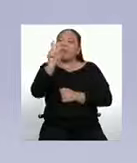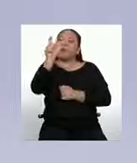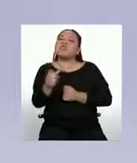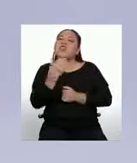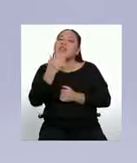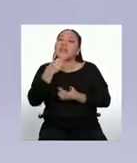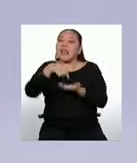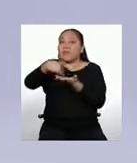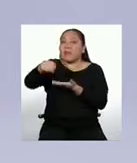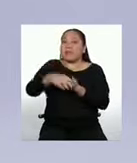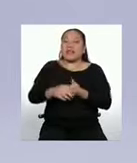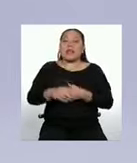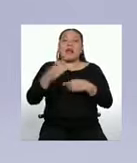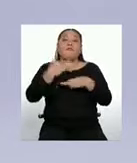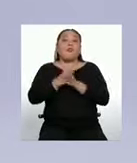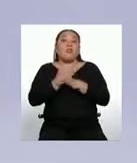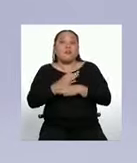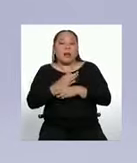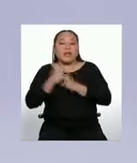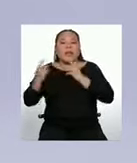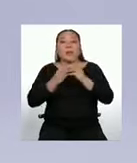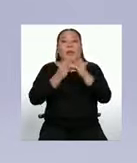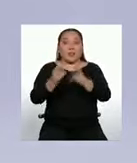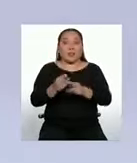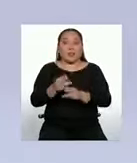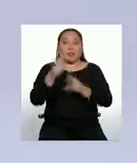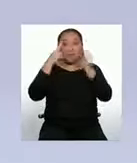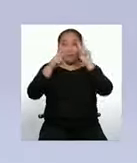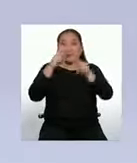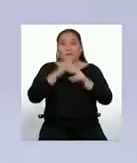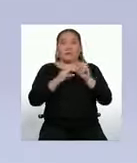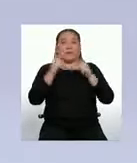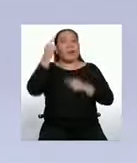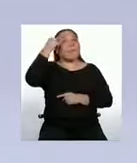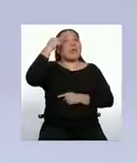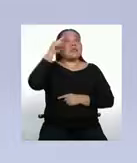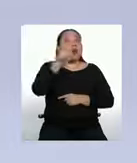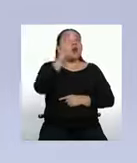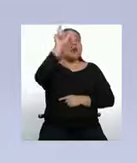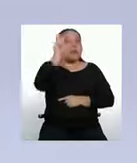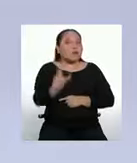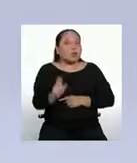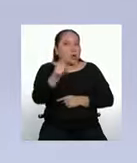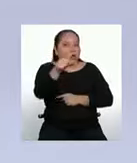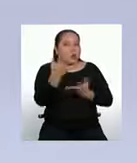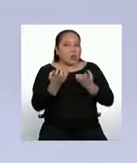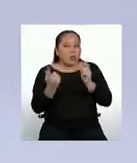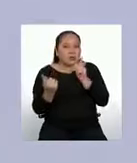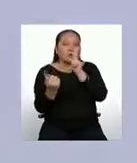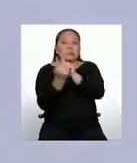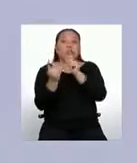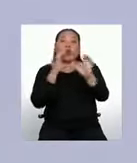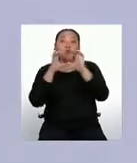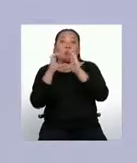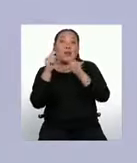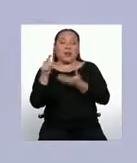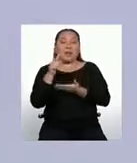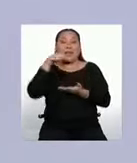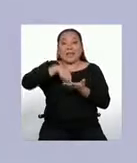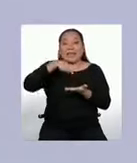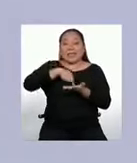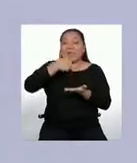destinatario, al contexto y al medio. Veamos algunas pautas. Piensa en una persona con la que quisieras comunicarte en estos días. En esta